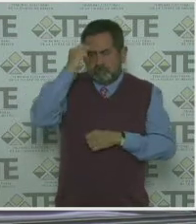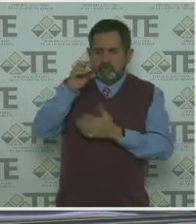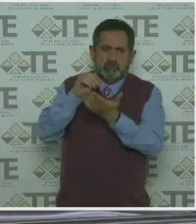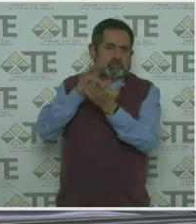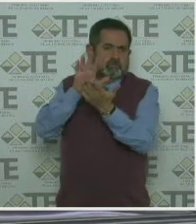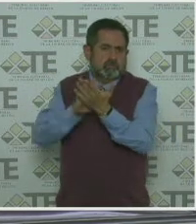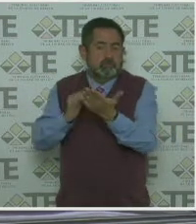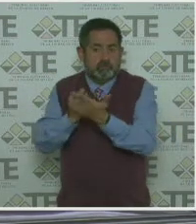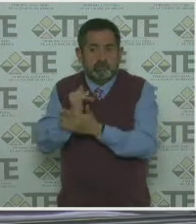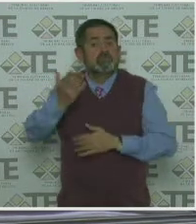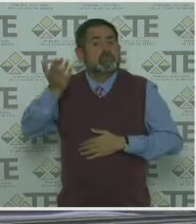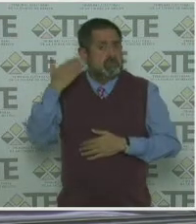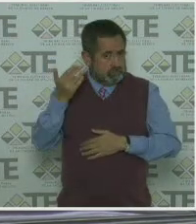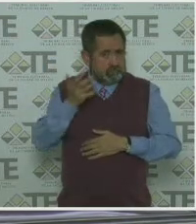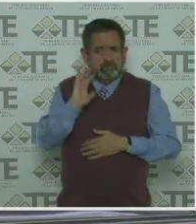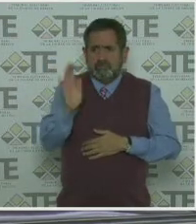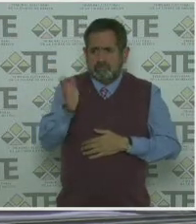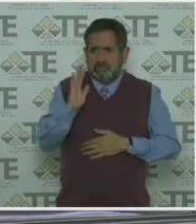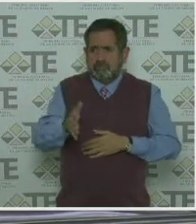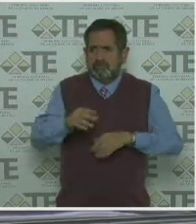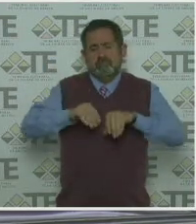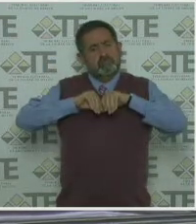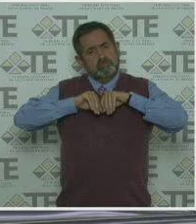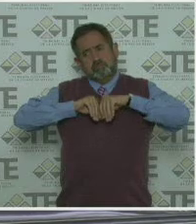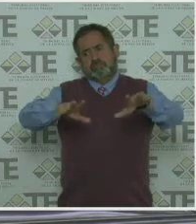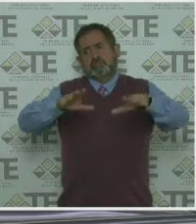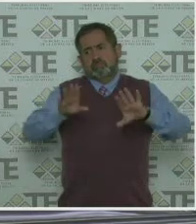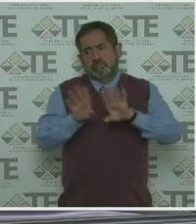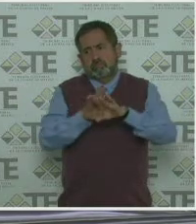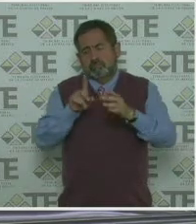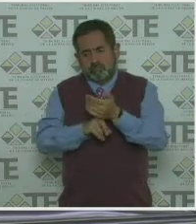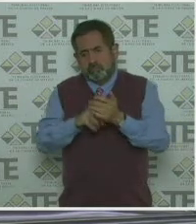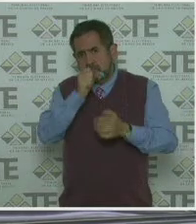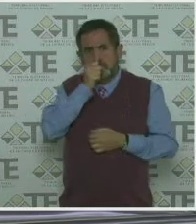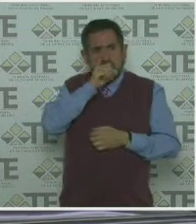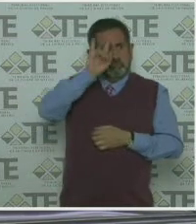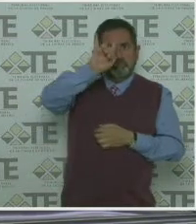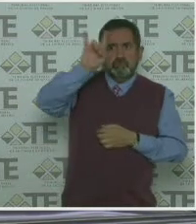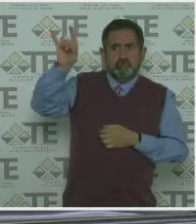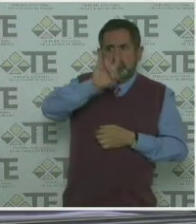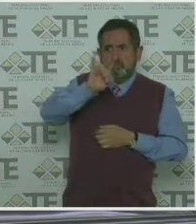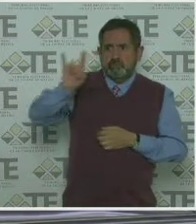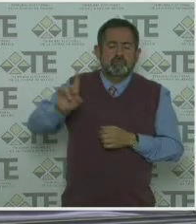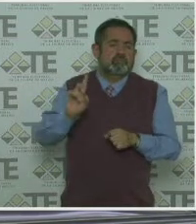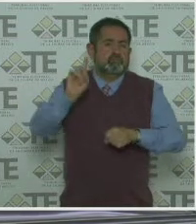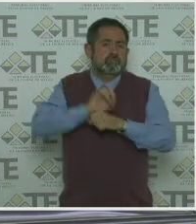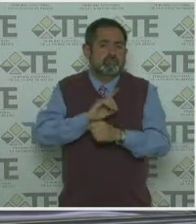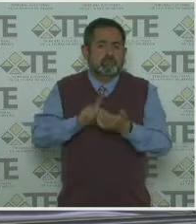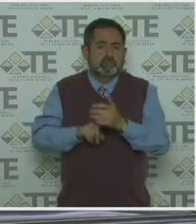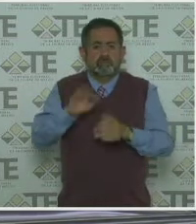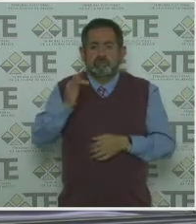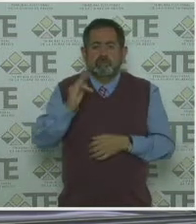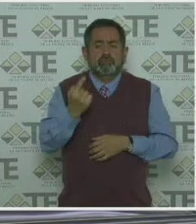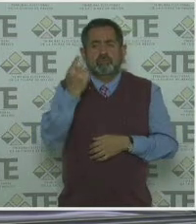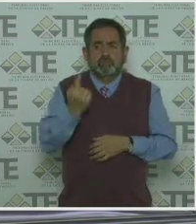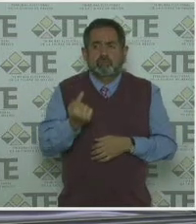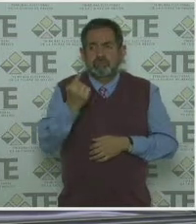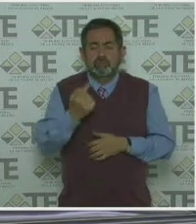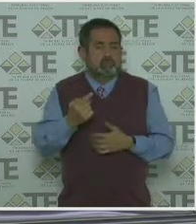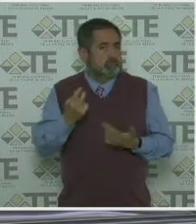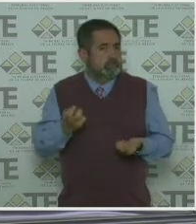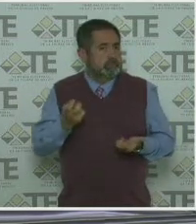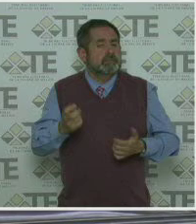fijación fueron publicadas o puestas precisamente en estrados el 1 de febrero. Y